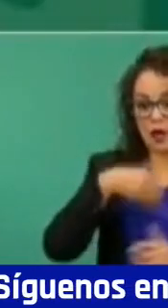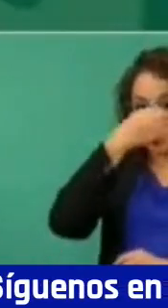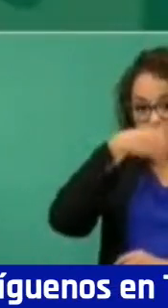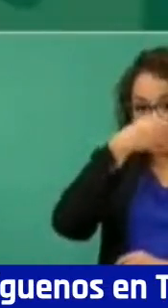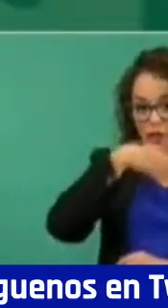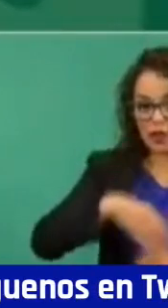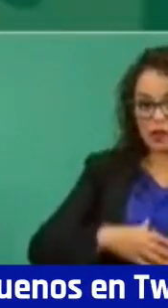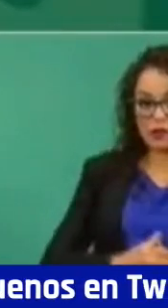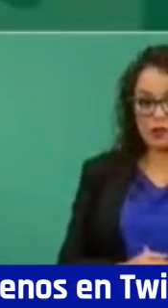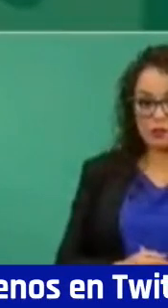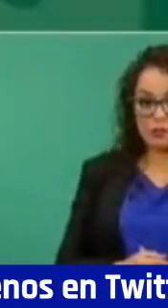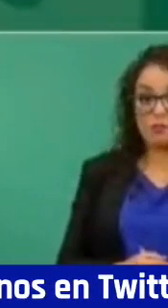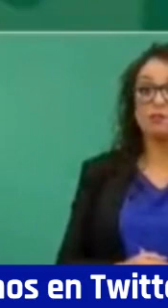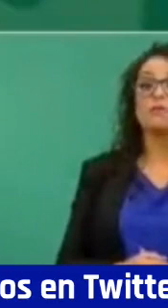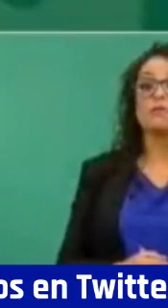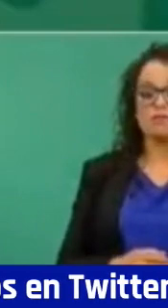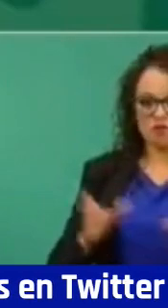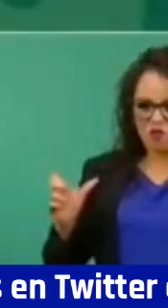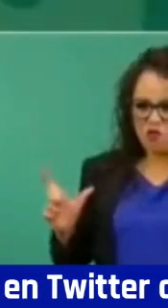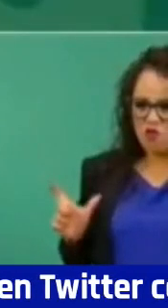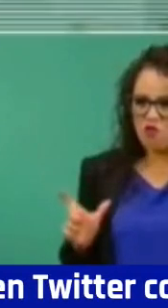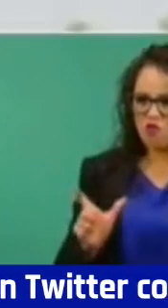con porros